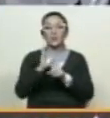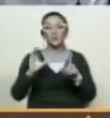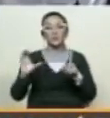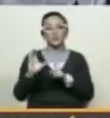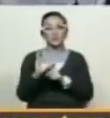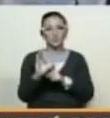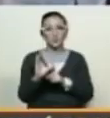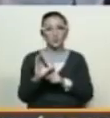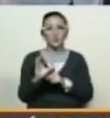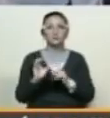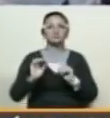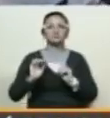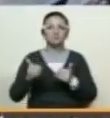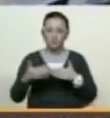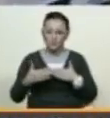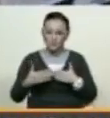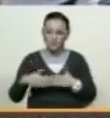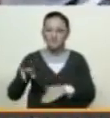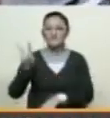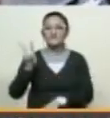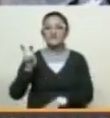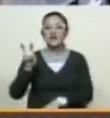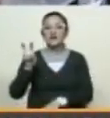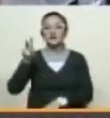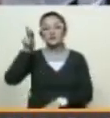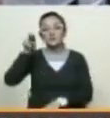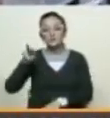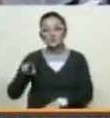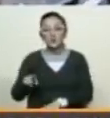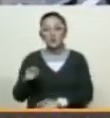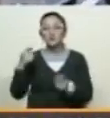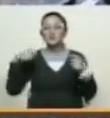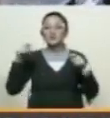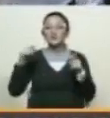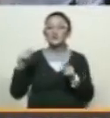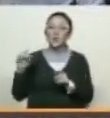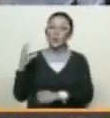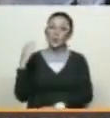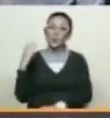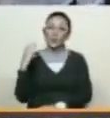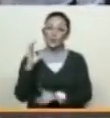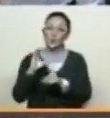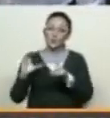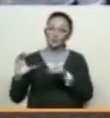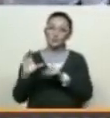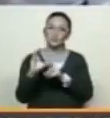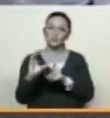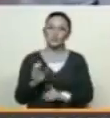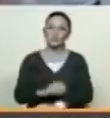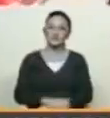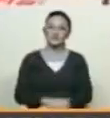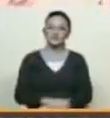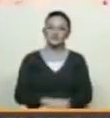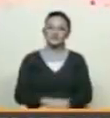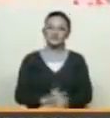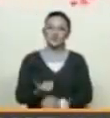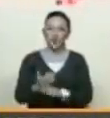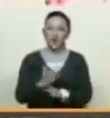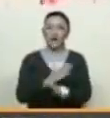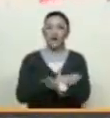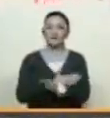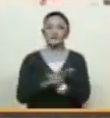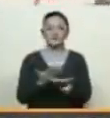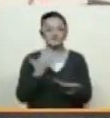dando inicio a los viernes de turismo y cultura. Bueno, nos estamos en el preámbulo de lo que es